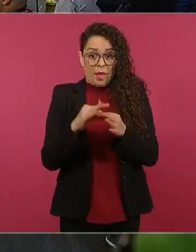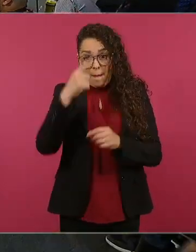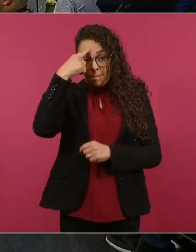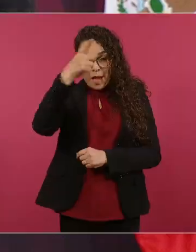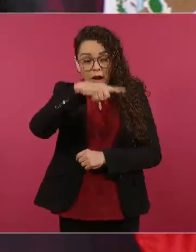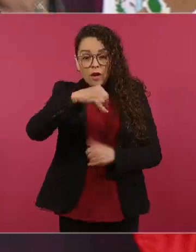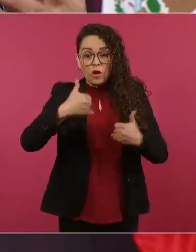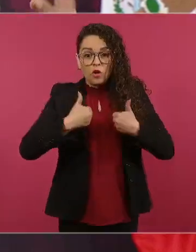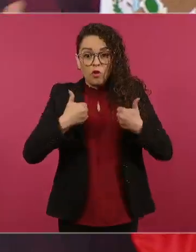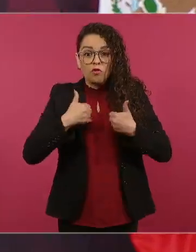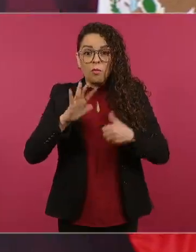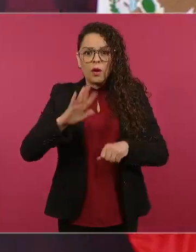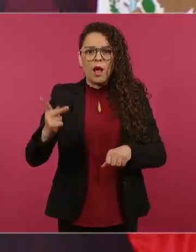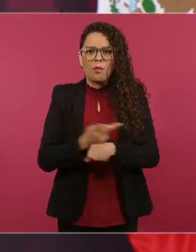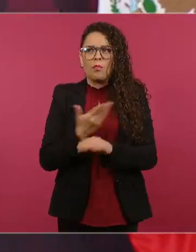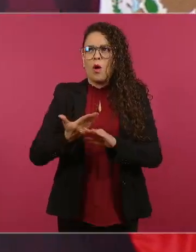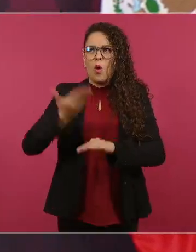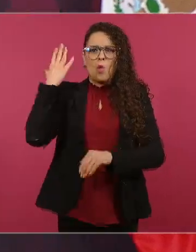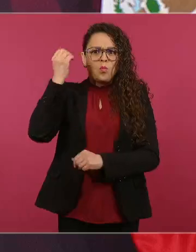Era cuando estaba